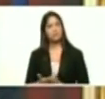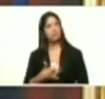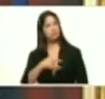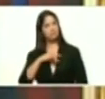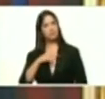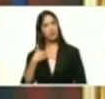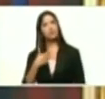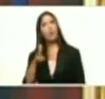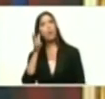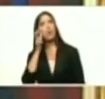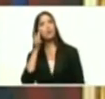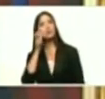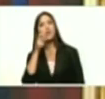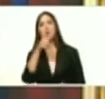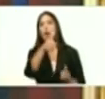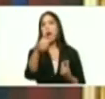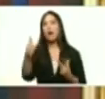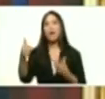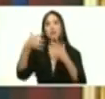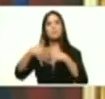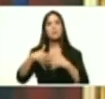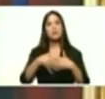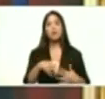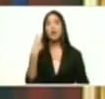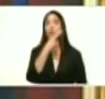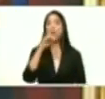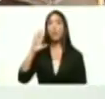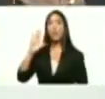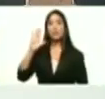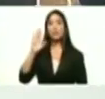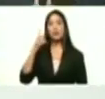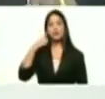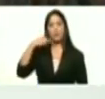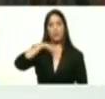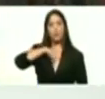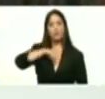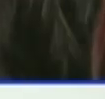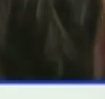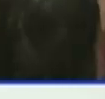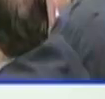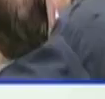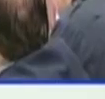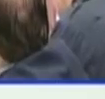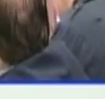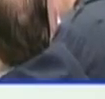oyendo así, a los empresarios, y el compromiso que surgía ahí, y por dentro pensaba, esto es increíble,